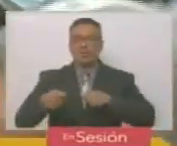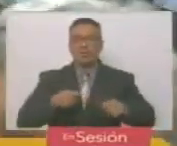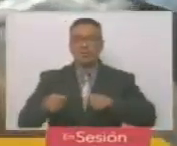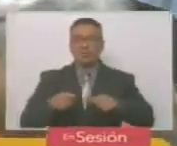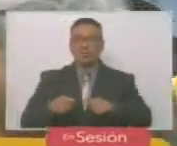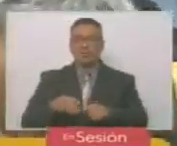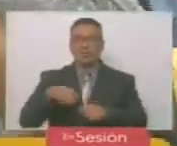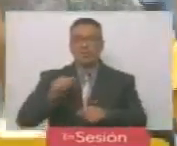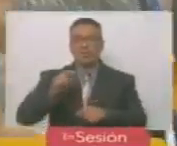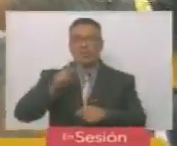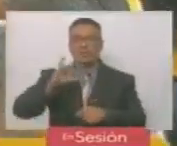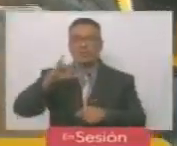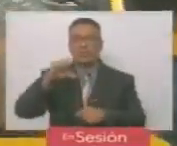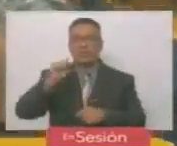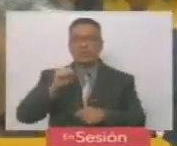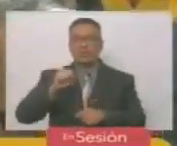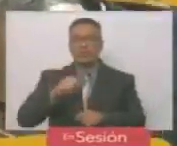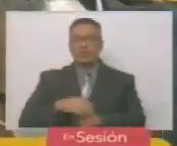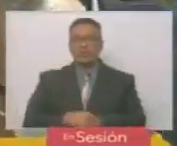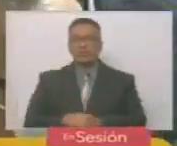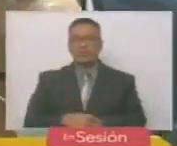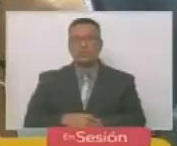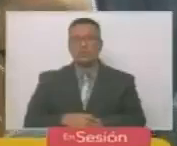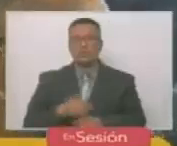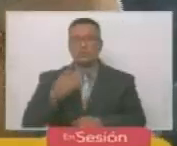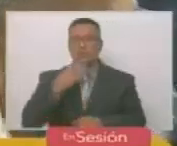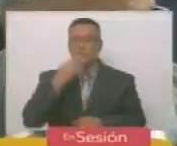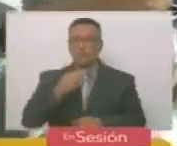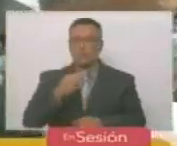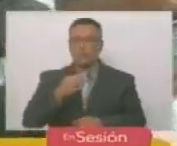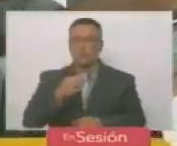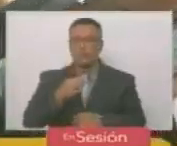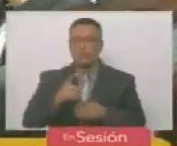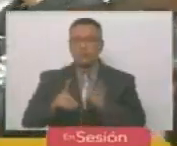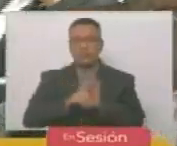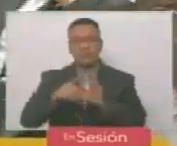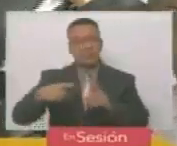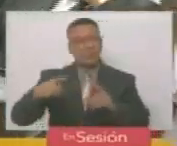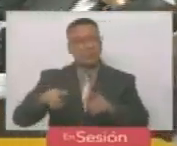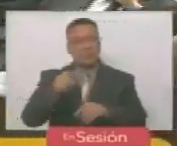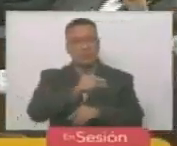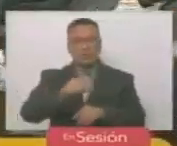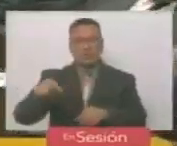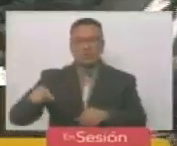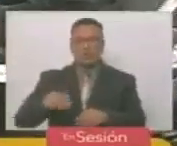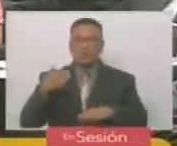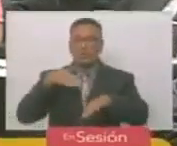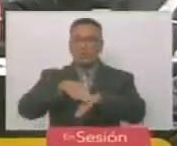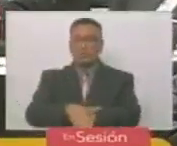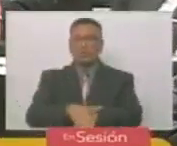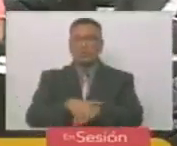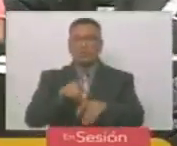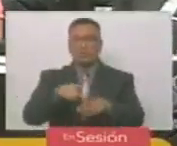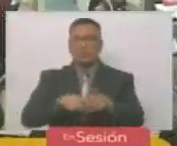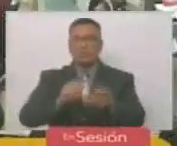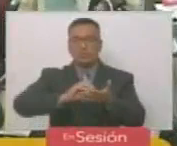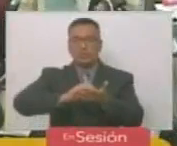habeas data, recurso que garantiza el derecho de los ciudadanos a acceder a la